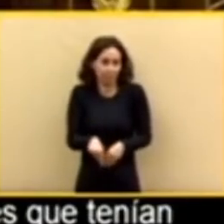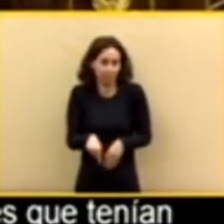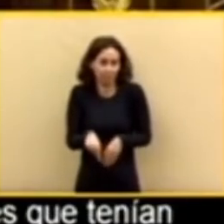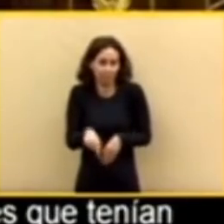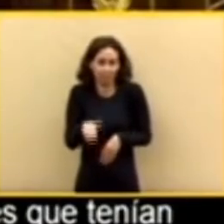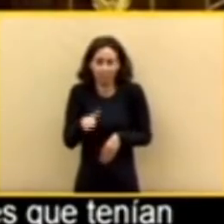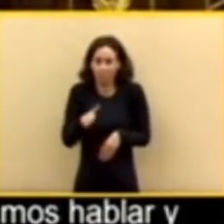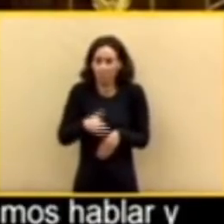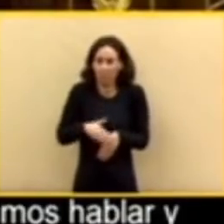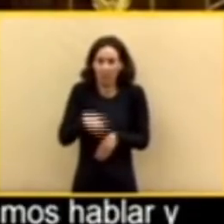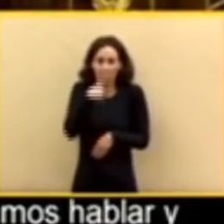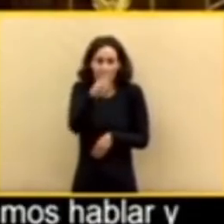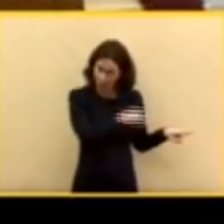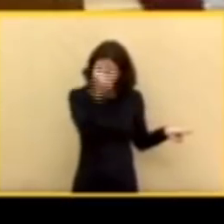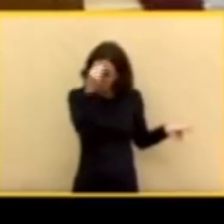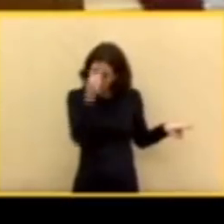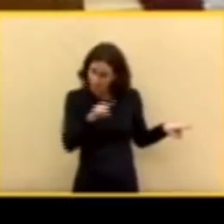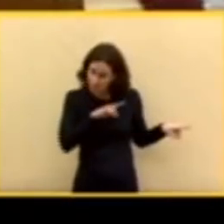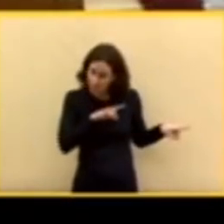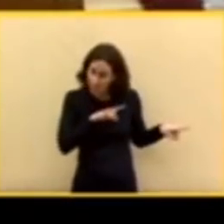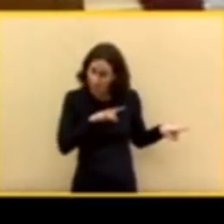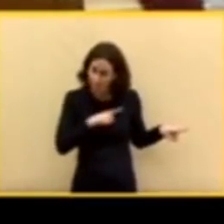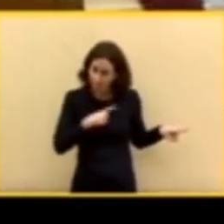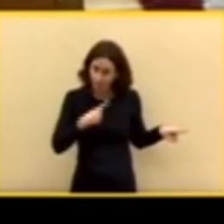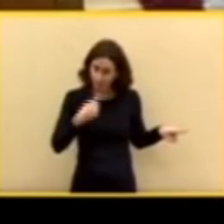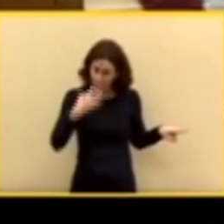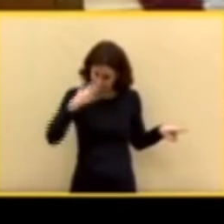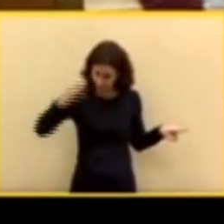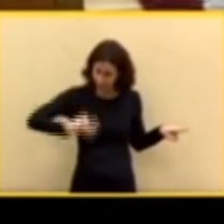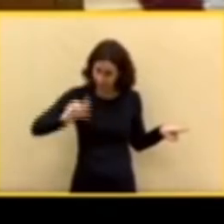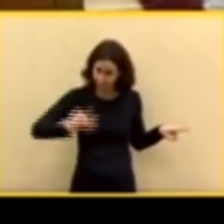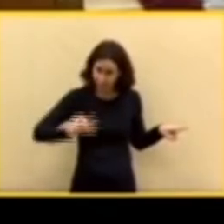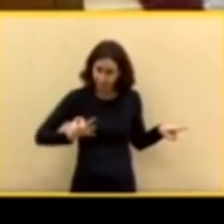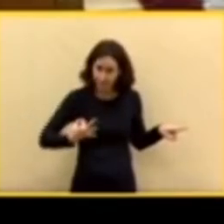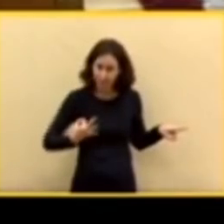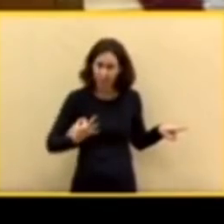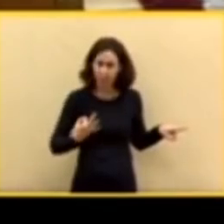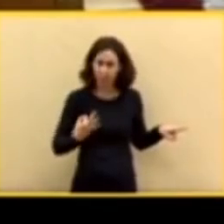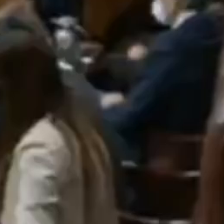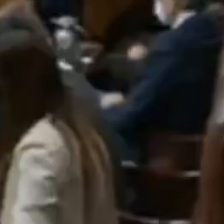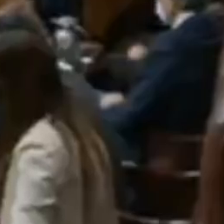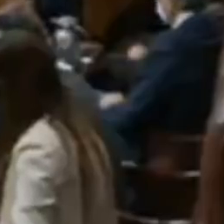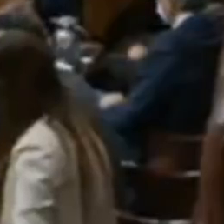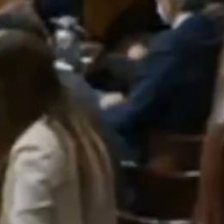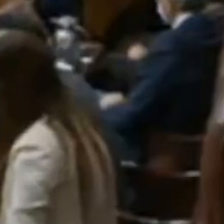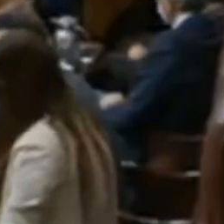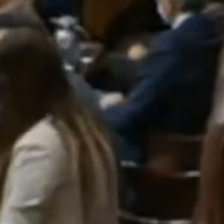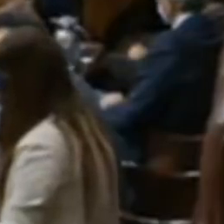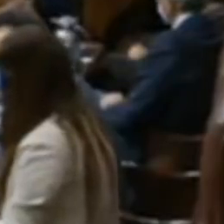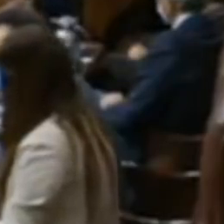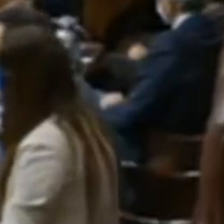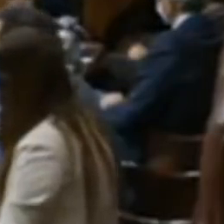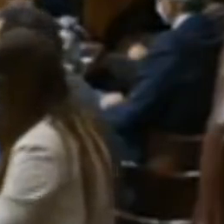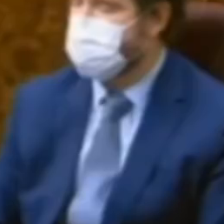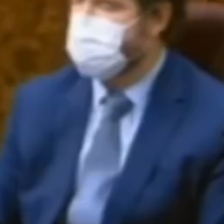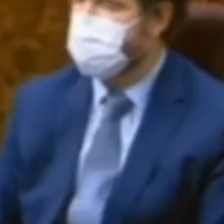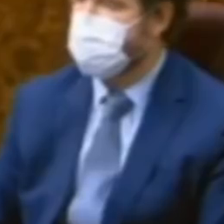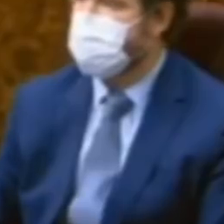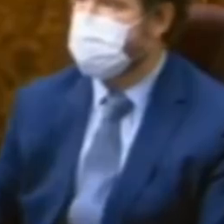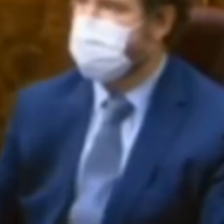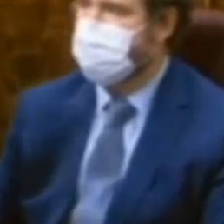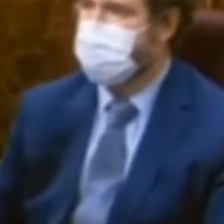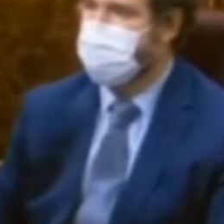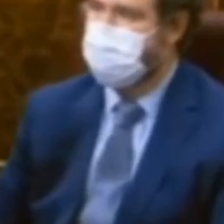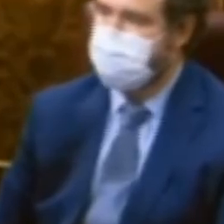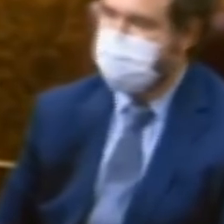tal? Mira, con todos los respetos, porque además tú eres un político respetable y un diputado respetable, que ayer... que ayer tuvo